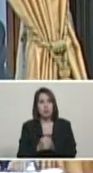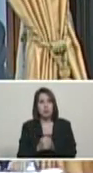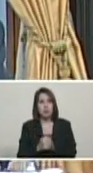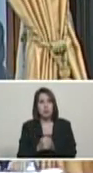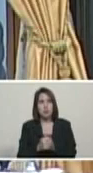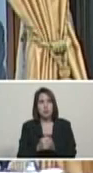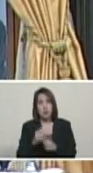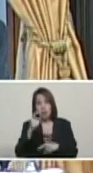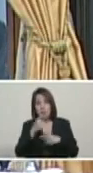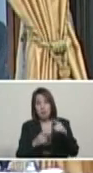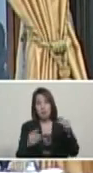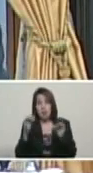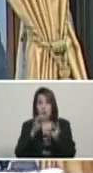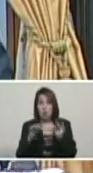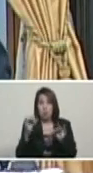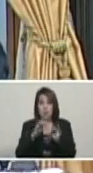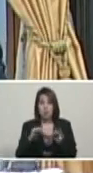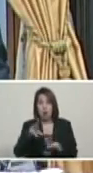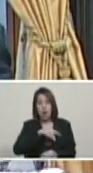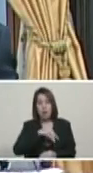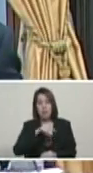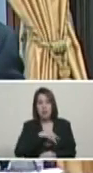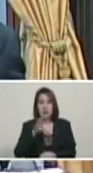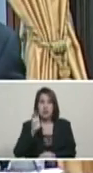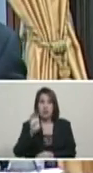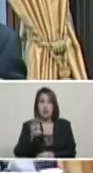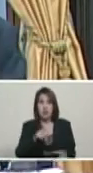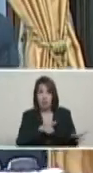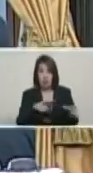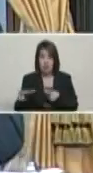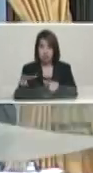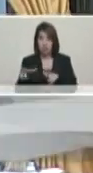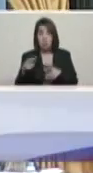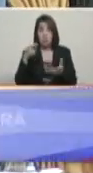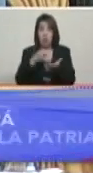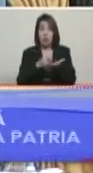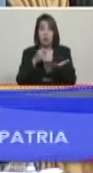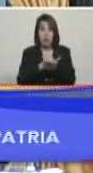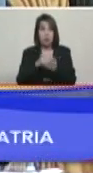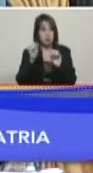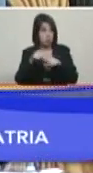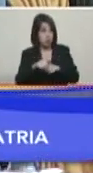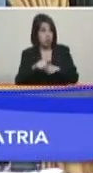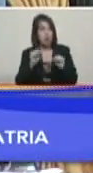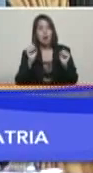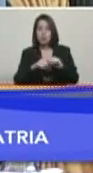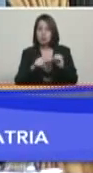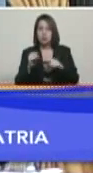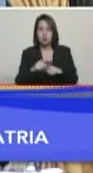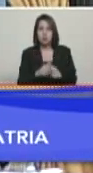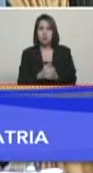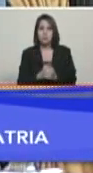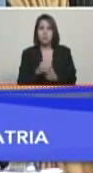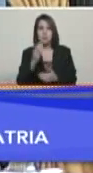Medio Petro, pues, a través del sistema patria. Estamos listos para hacer ese pago, ¿verdad? Medio Petro,